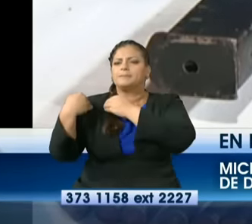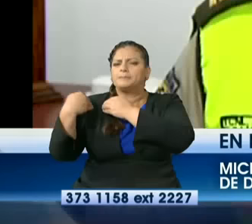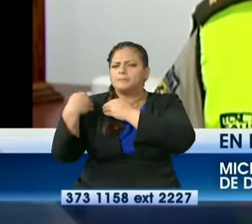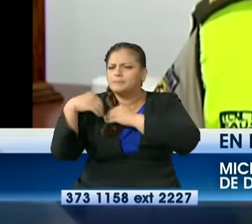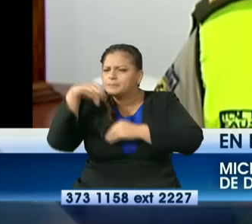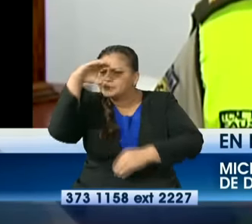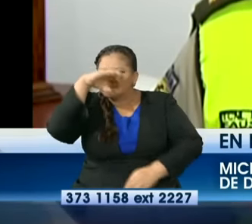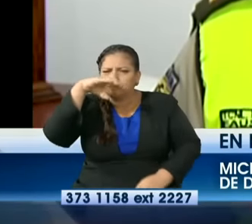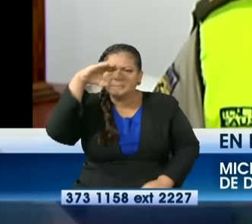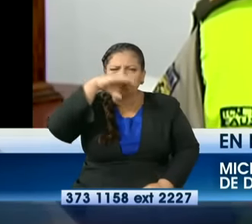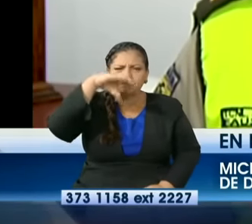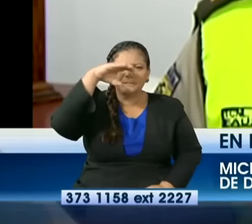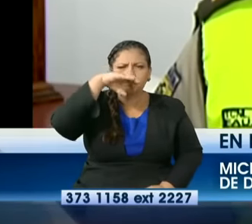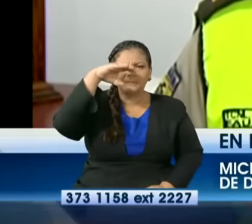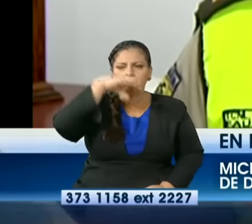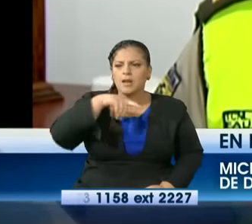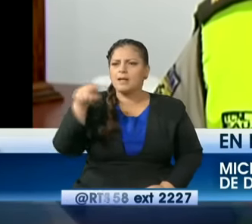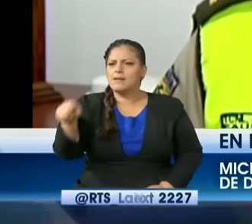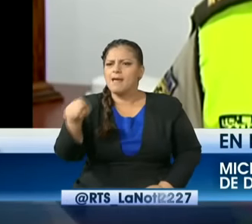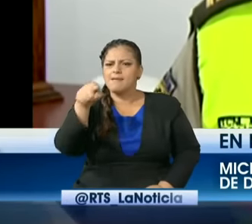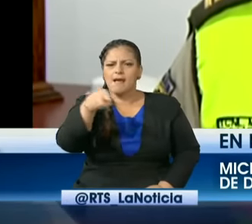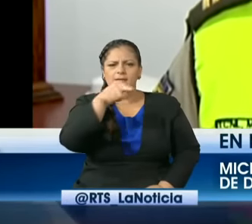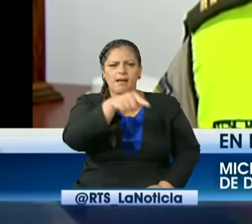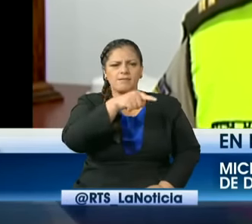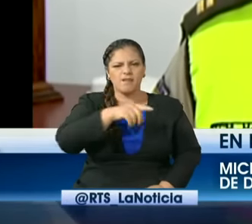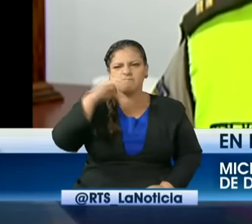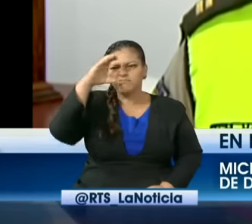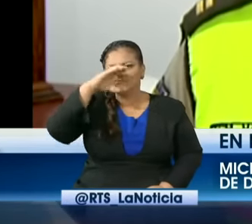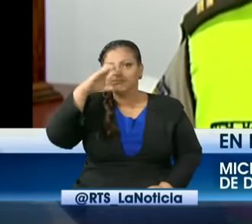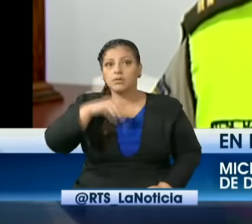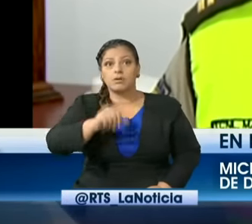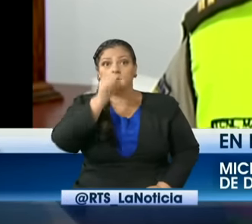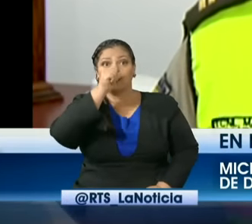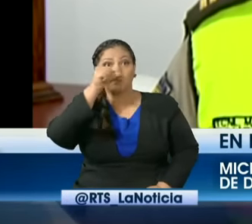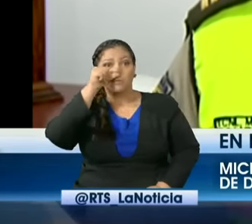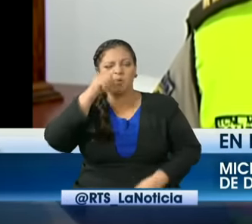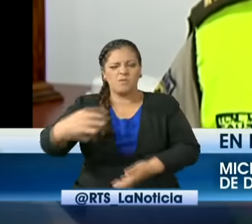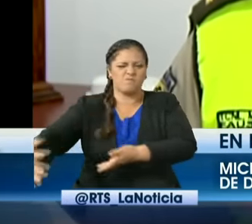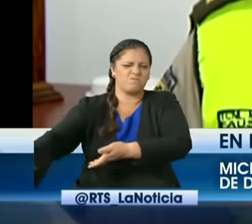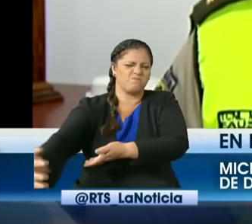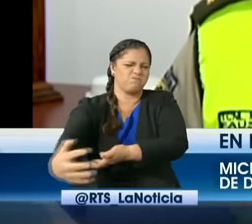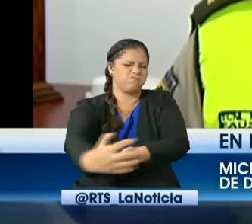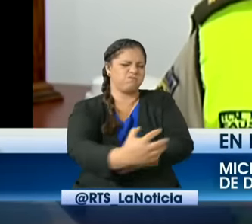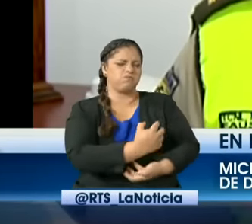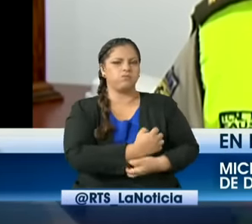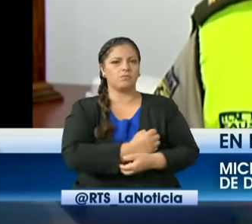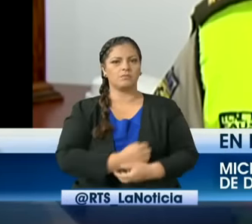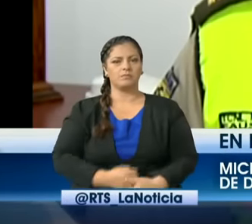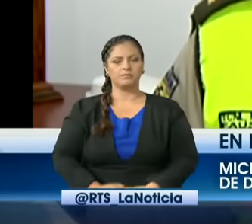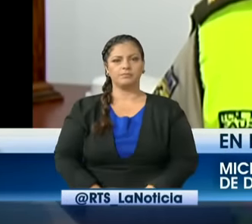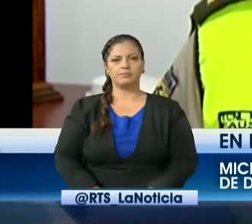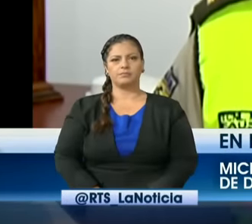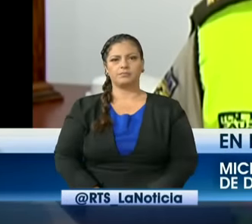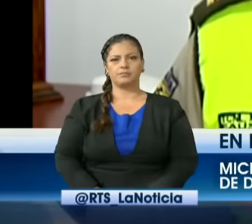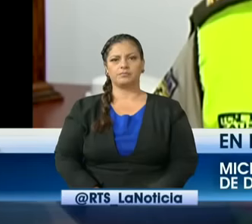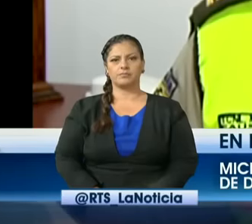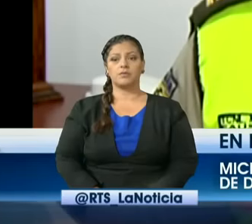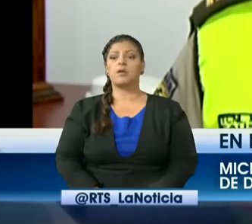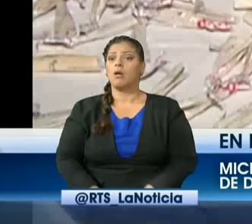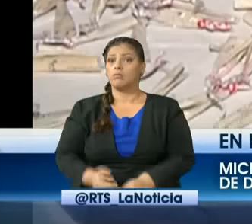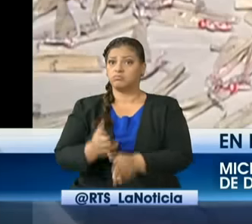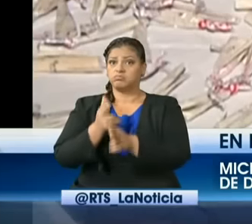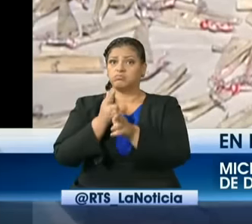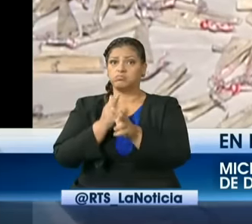lugares, ¿sí?, sustancias sujetas a fiscalización, así como también se ha logrado detectar armas de